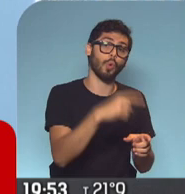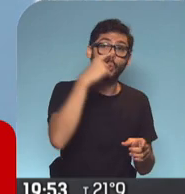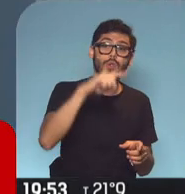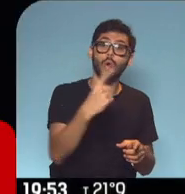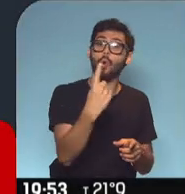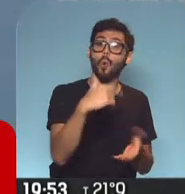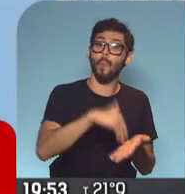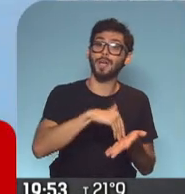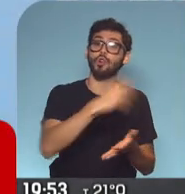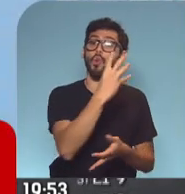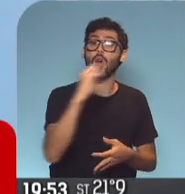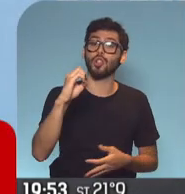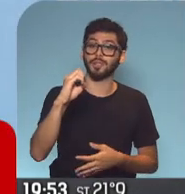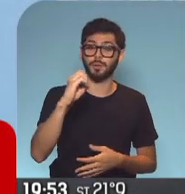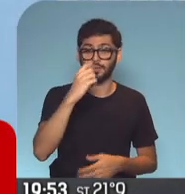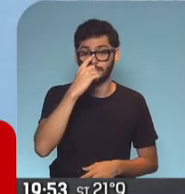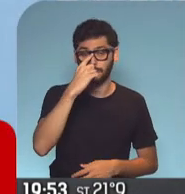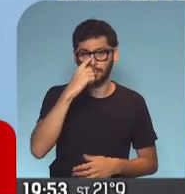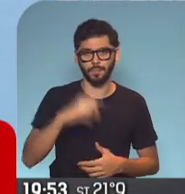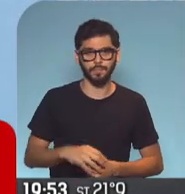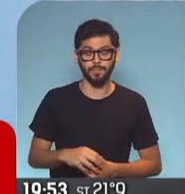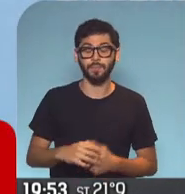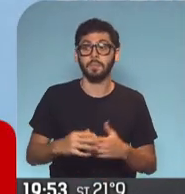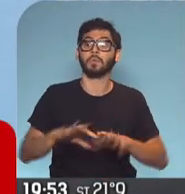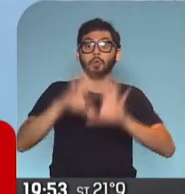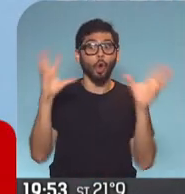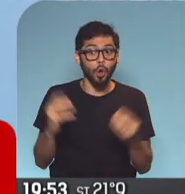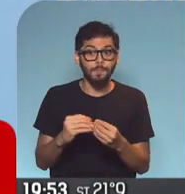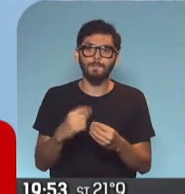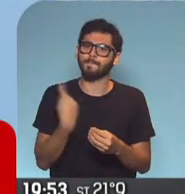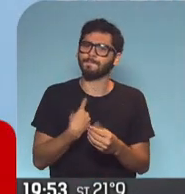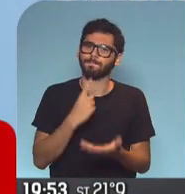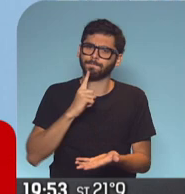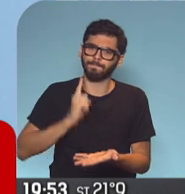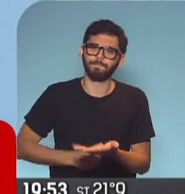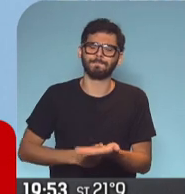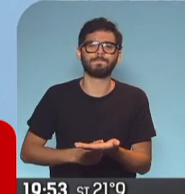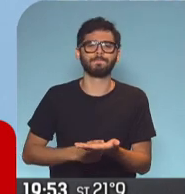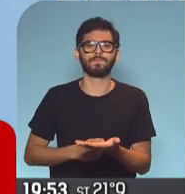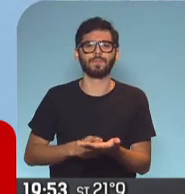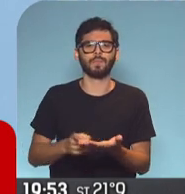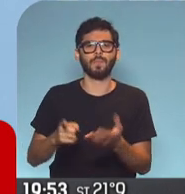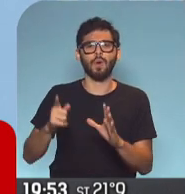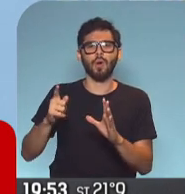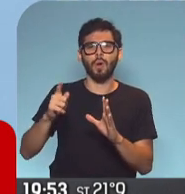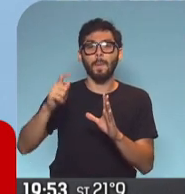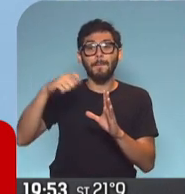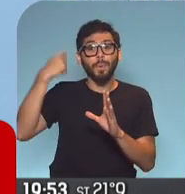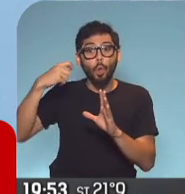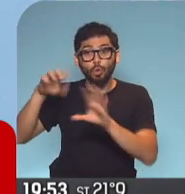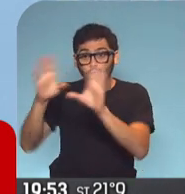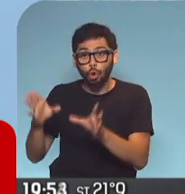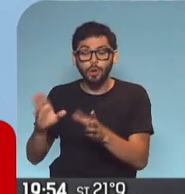1.400.000. A raíz de todo esto, hemos tomado la decisión de intervenir las áreas de producción y administración de la TV